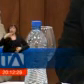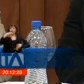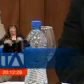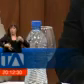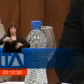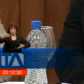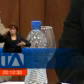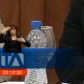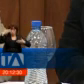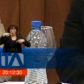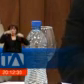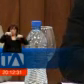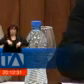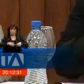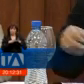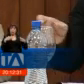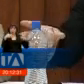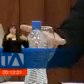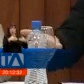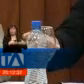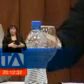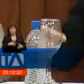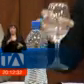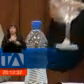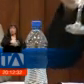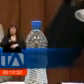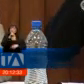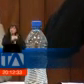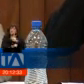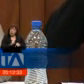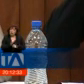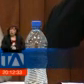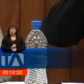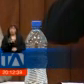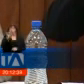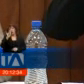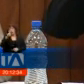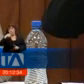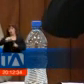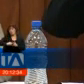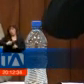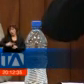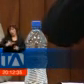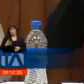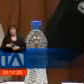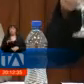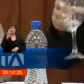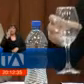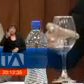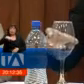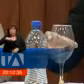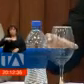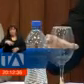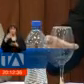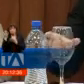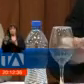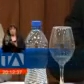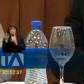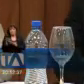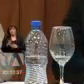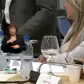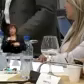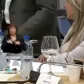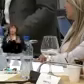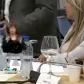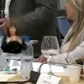esta comisión después de un año, después de 8 meses, después de 7 meses, cuando los funcionarios inclusive han dejado de ser